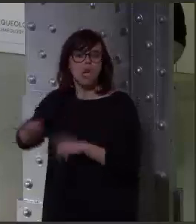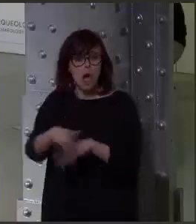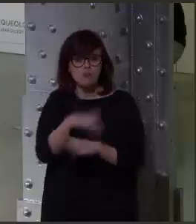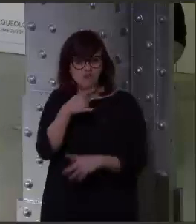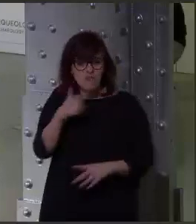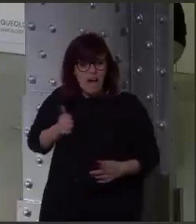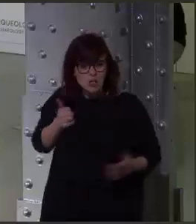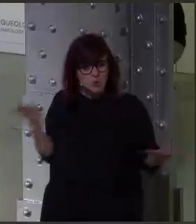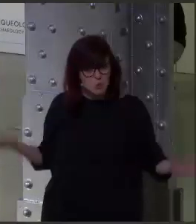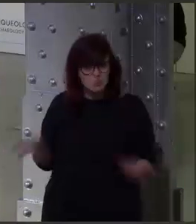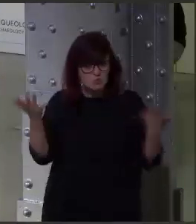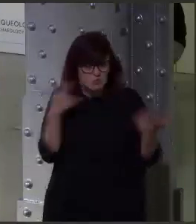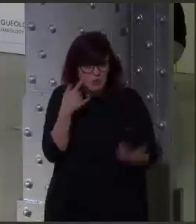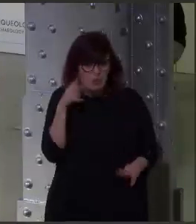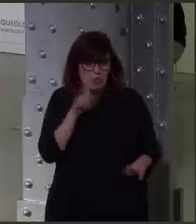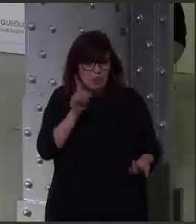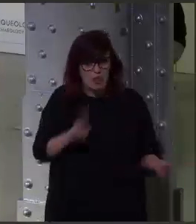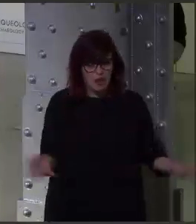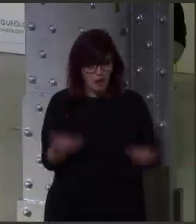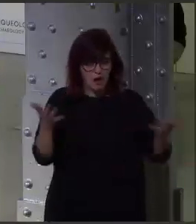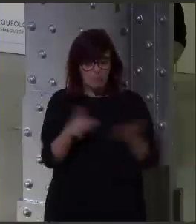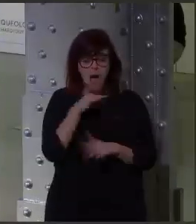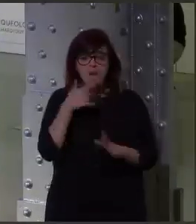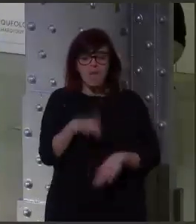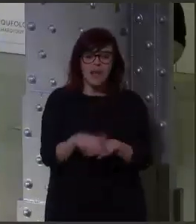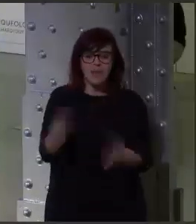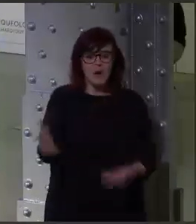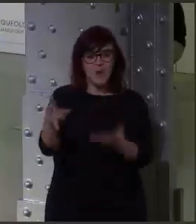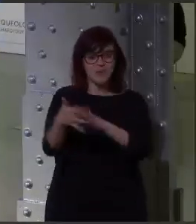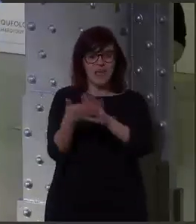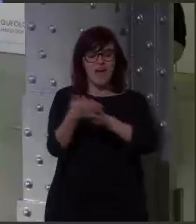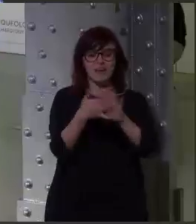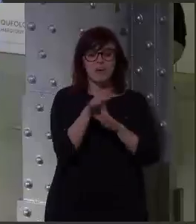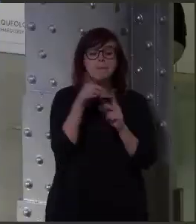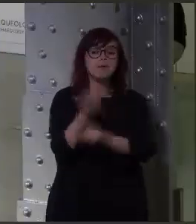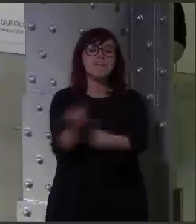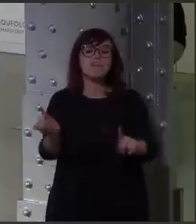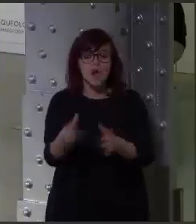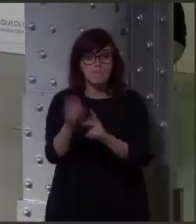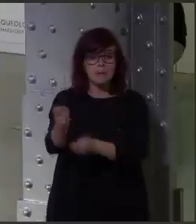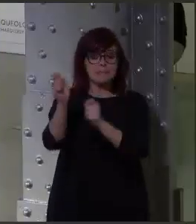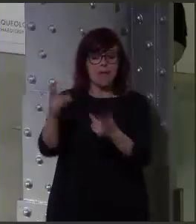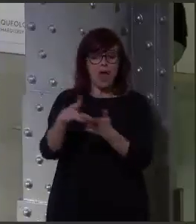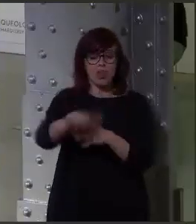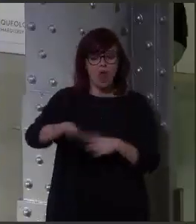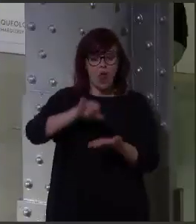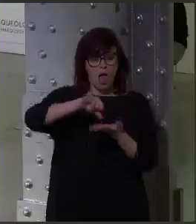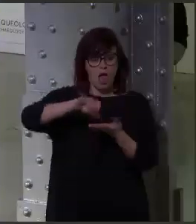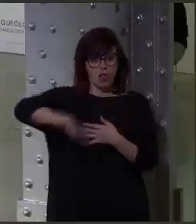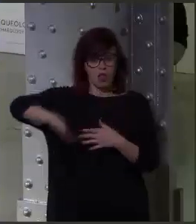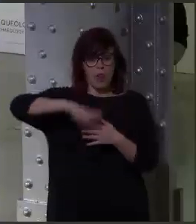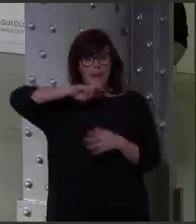una farsa. Son una farsa, porque prácticamente, lo estamos comentando antes, la prohibición a la pesca dentro y fuera de